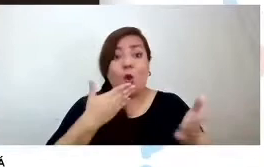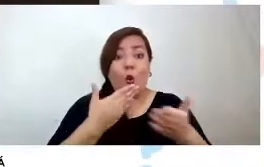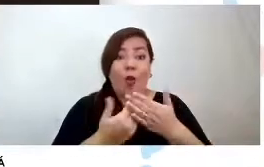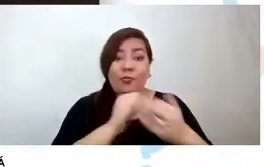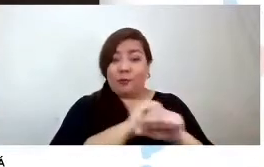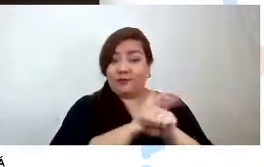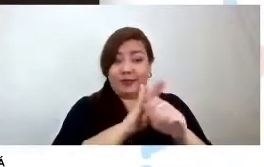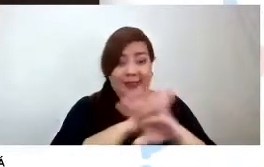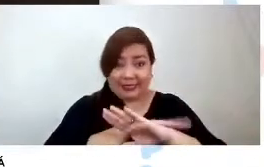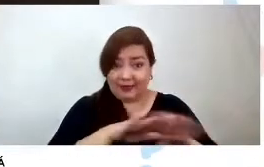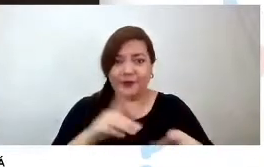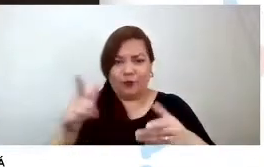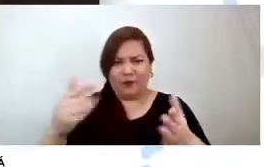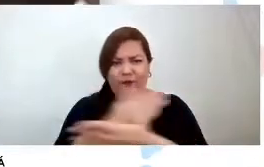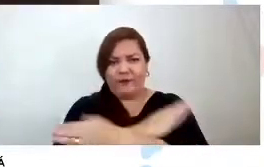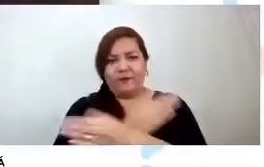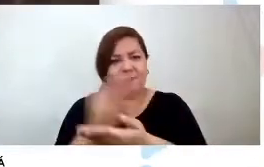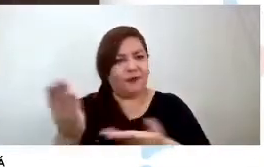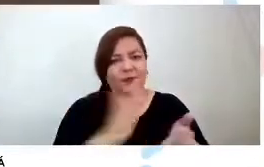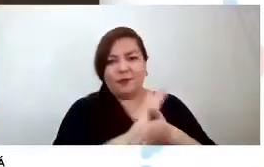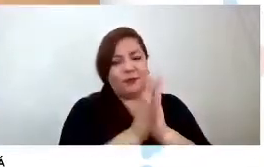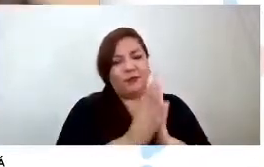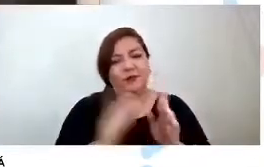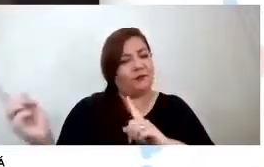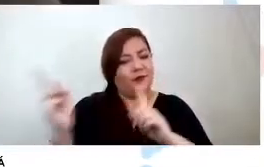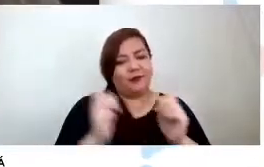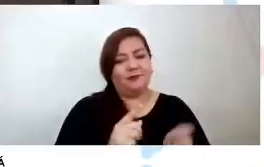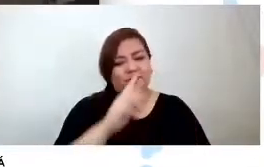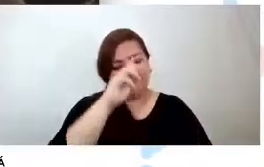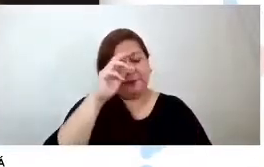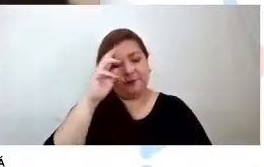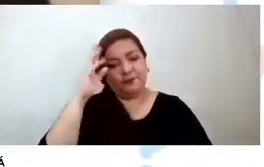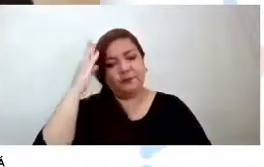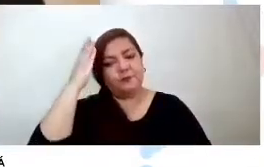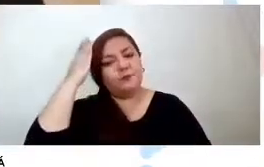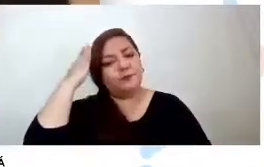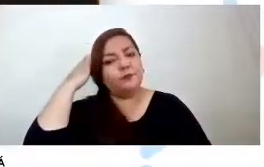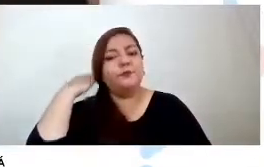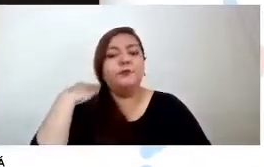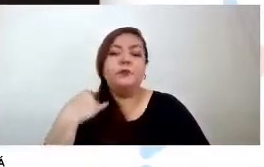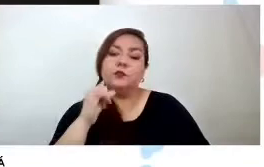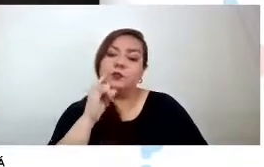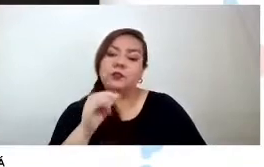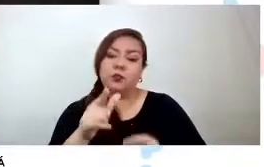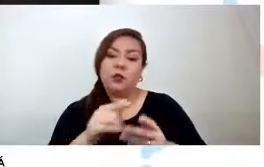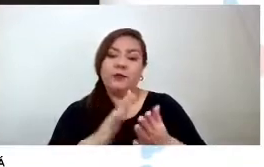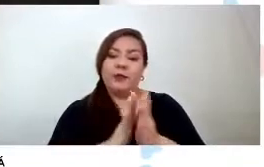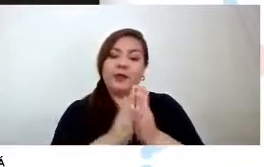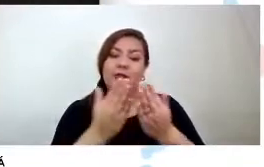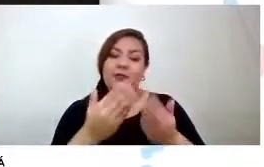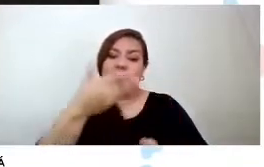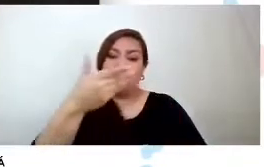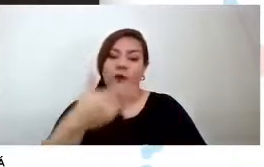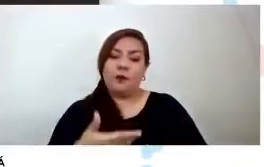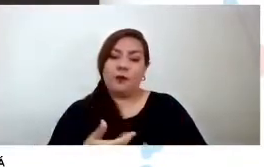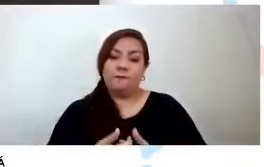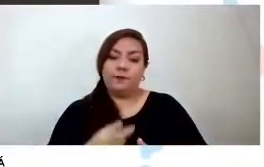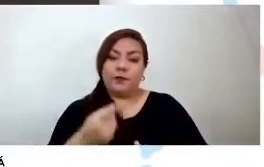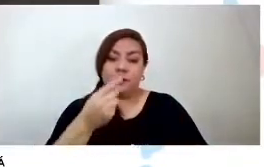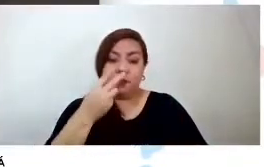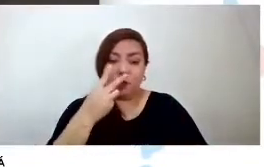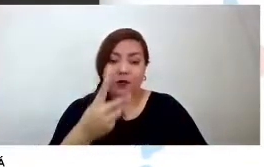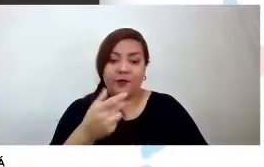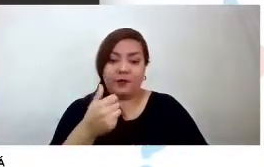Acá tenemos el catálogo en físico. No sé si lo logran ver bien. ¿Me confirmas, Domingo, si logran ver